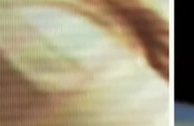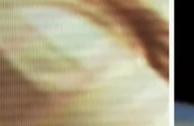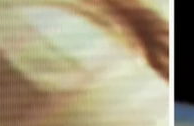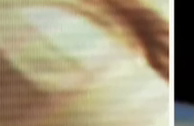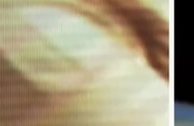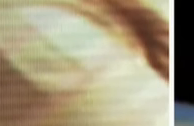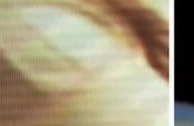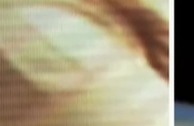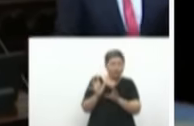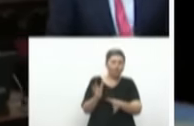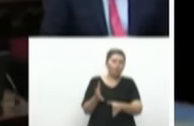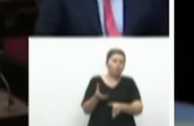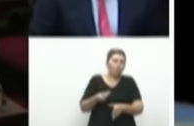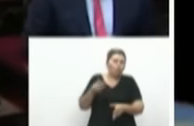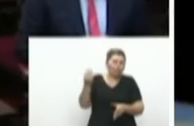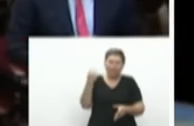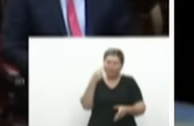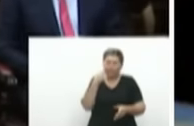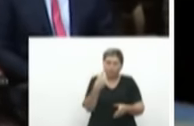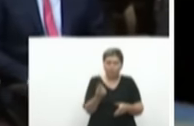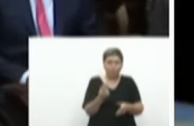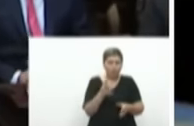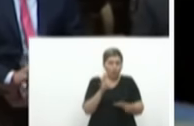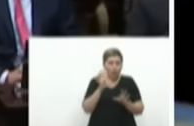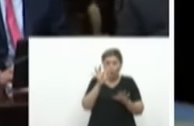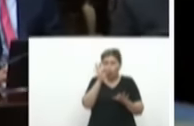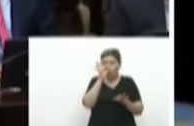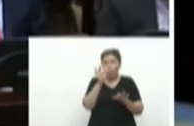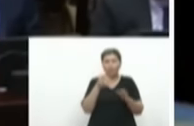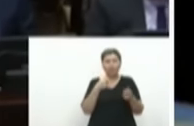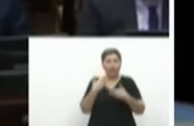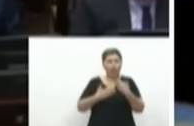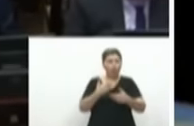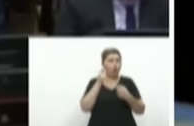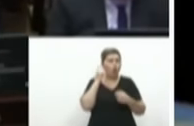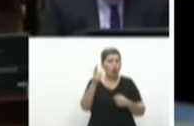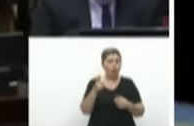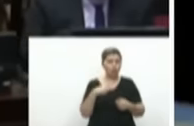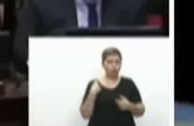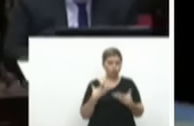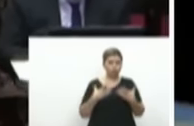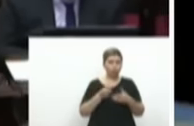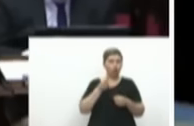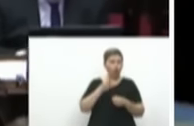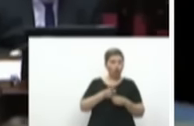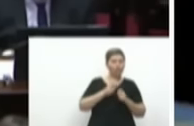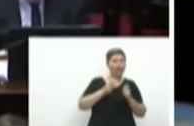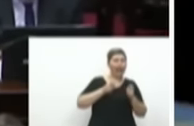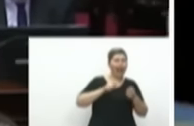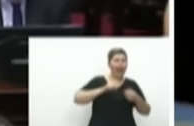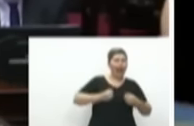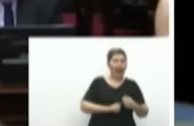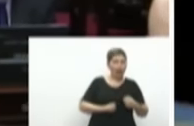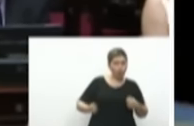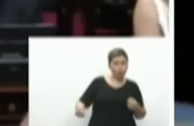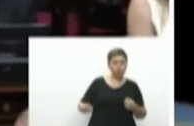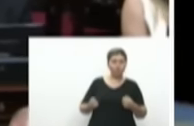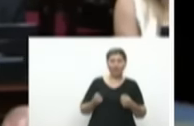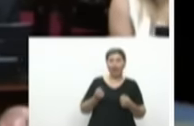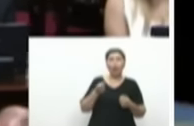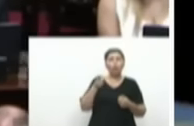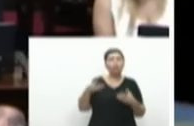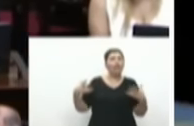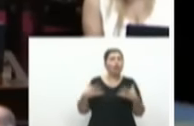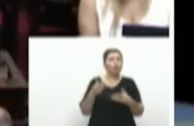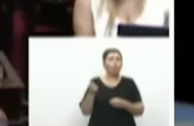empujones, no es ofendiendo, no es lastimando, no es agraviando, es toda una práctica. Ahora la gente le dio, el tipo no está haciendo nada que no